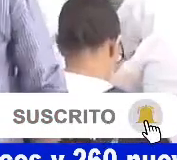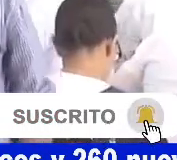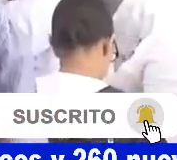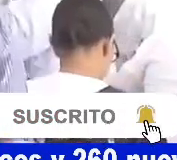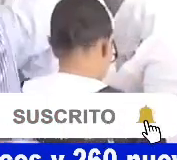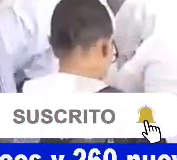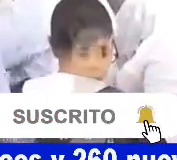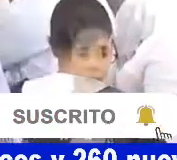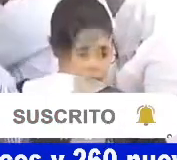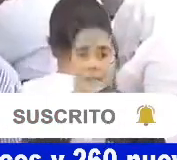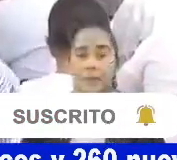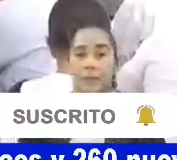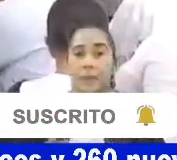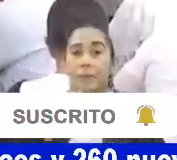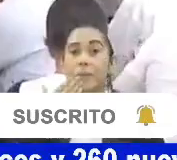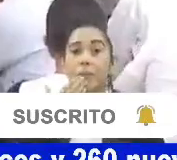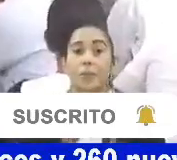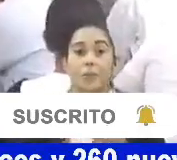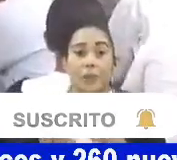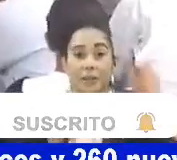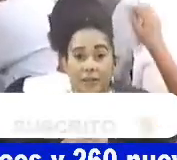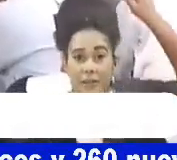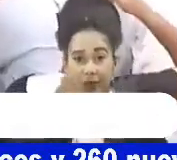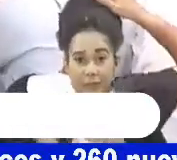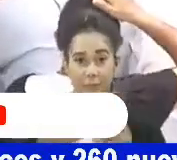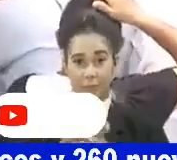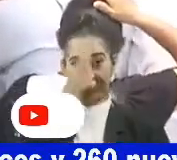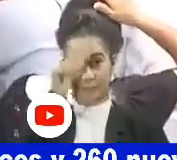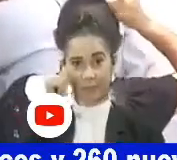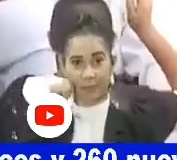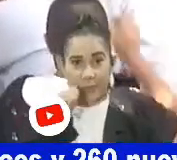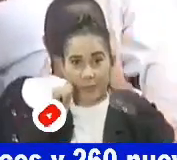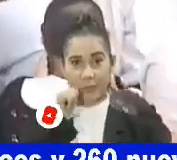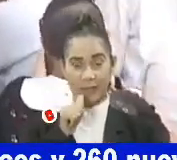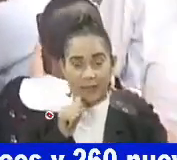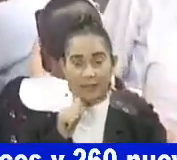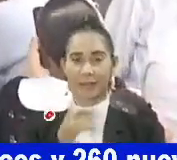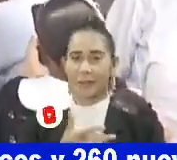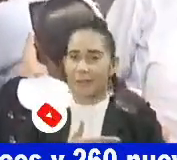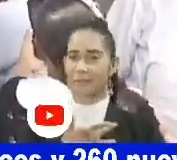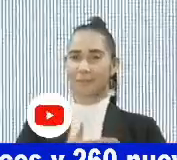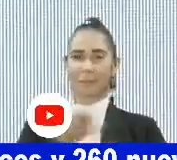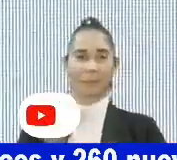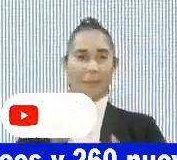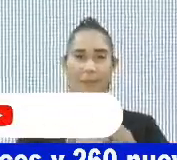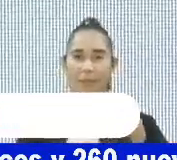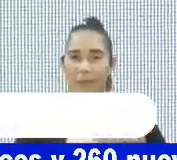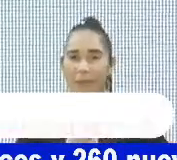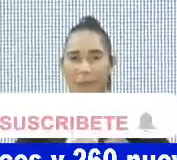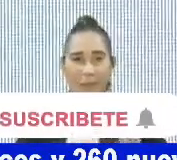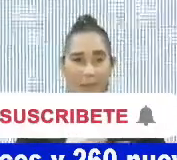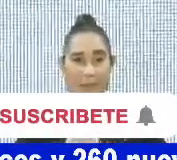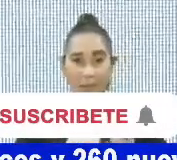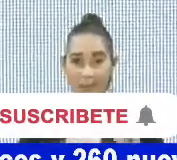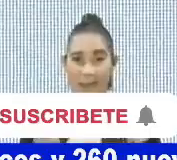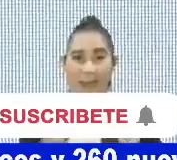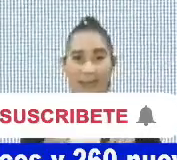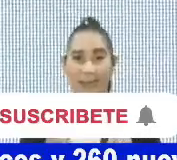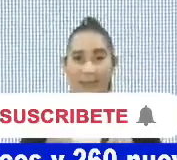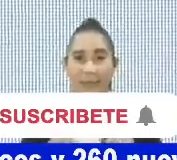Muy buenas tardes, tengan todas y todos. La verdad es que me siento emocionada al